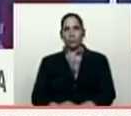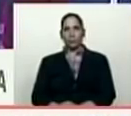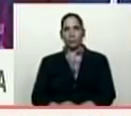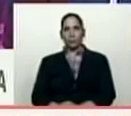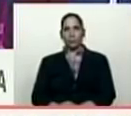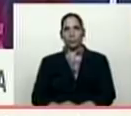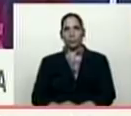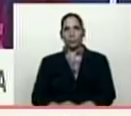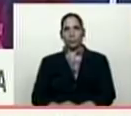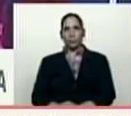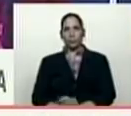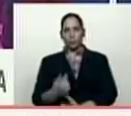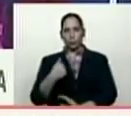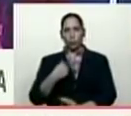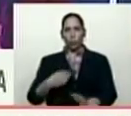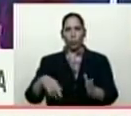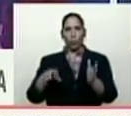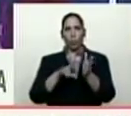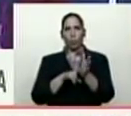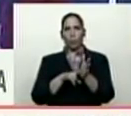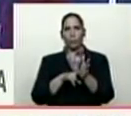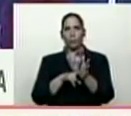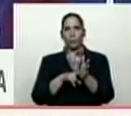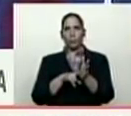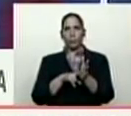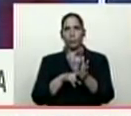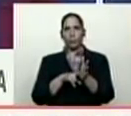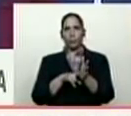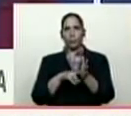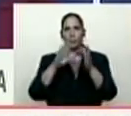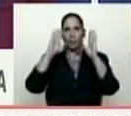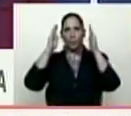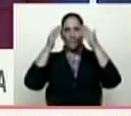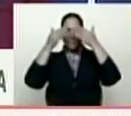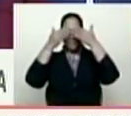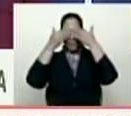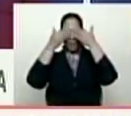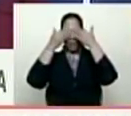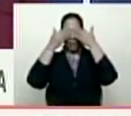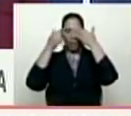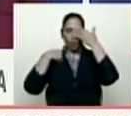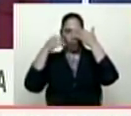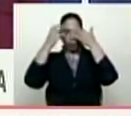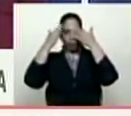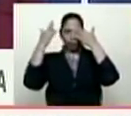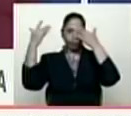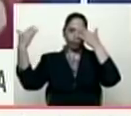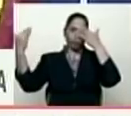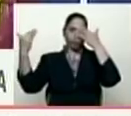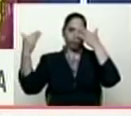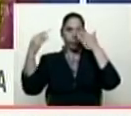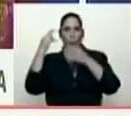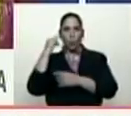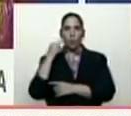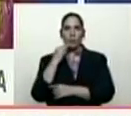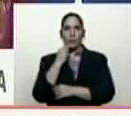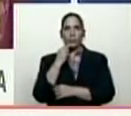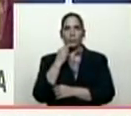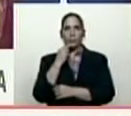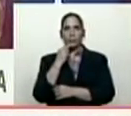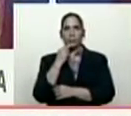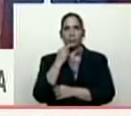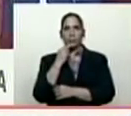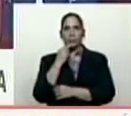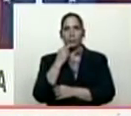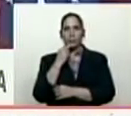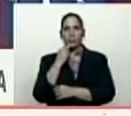Yo repito, uno cierra los ojos y se imagina a Bolívar dirigiendo el paso.